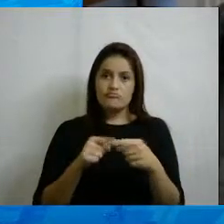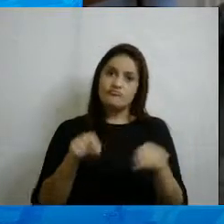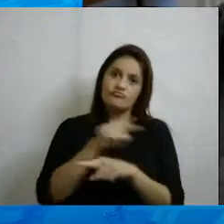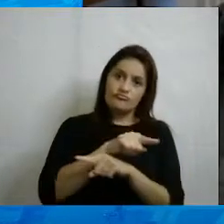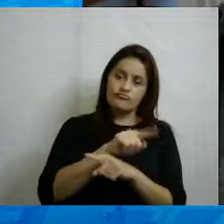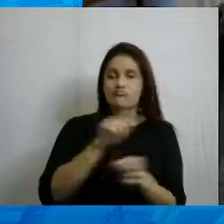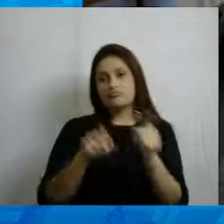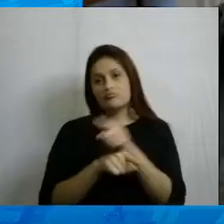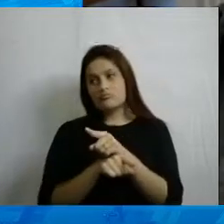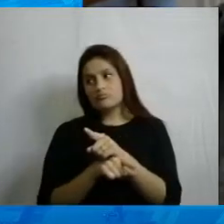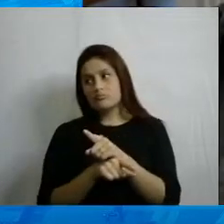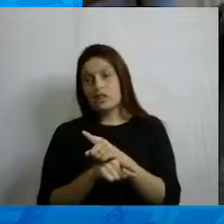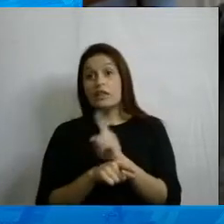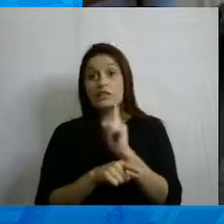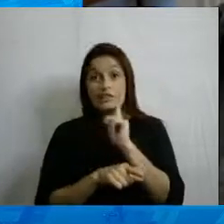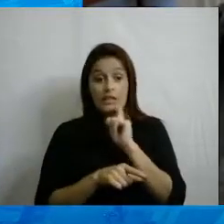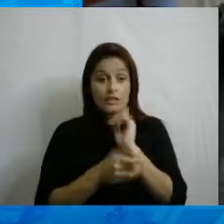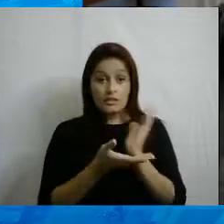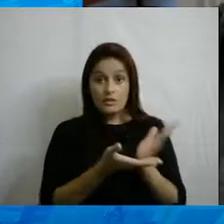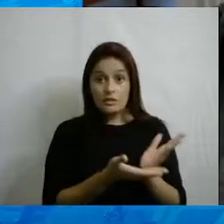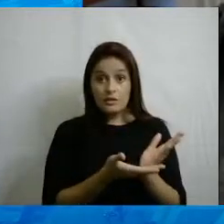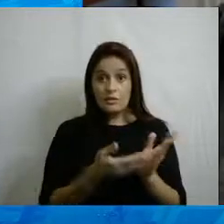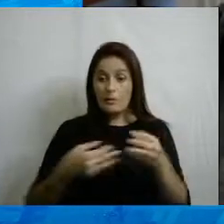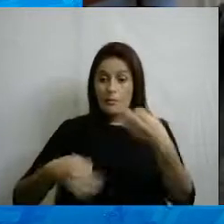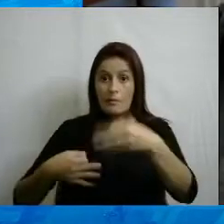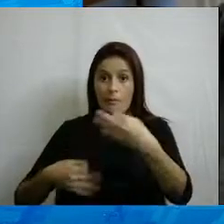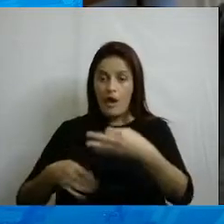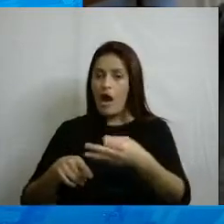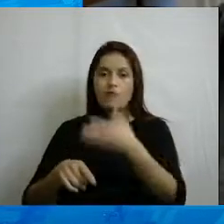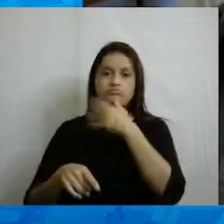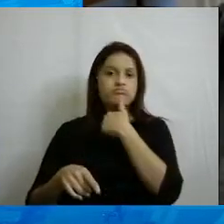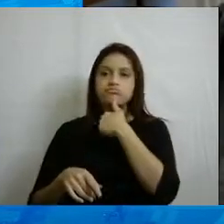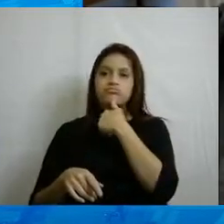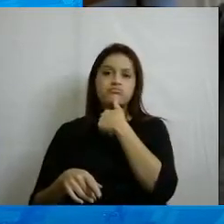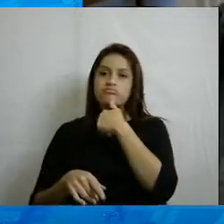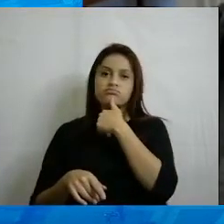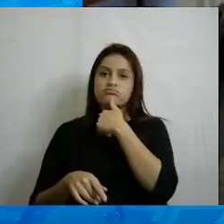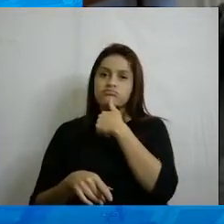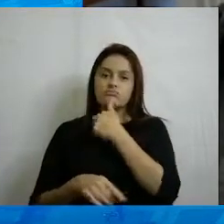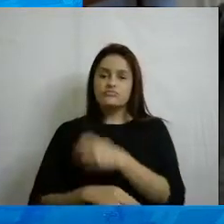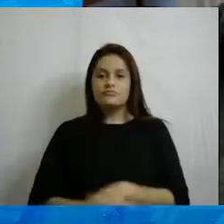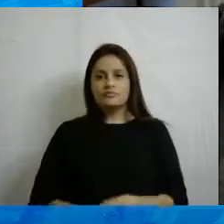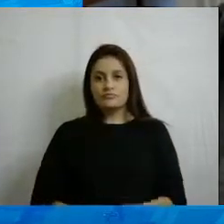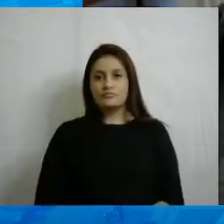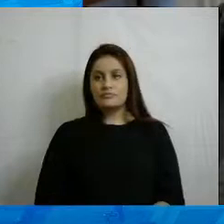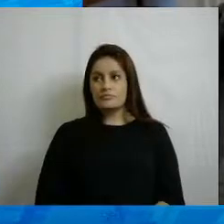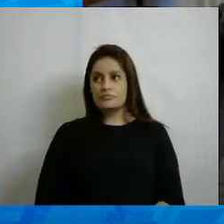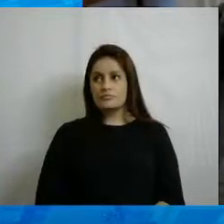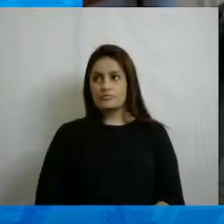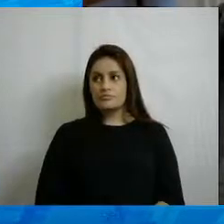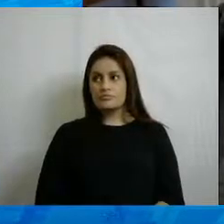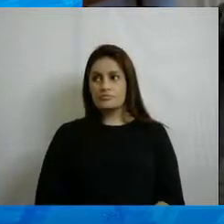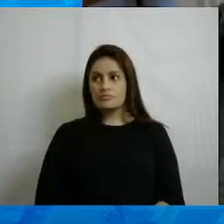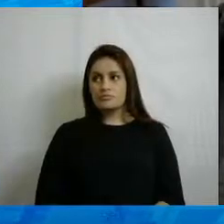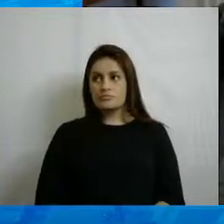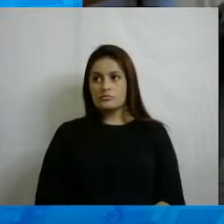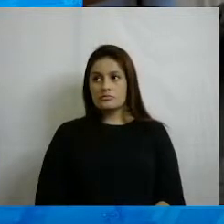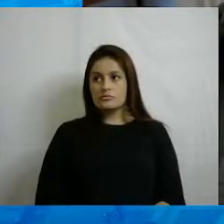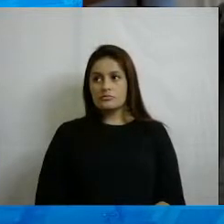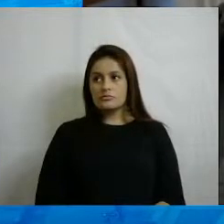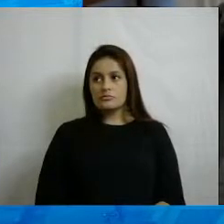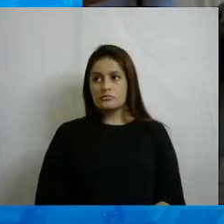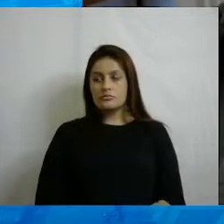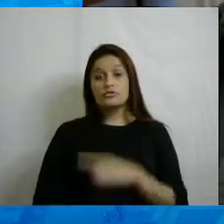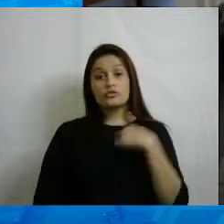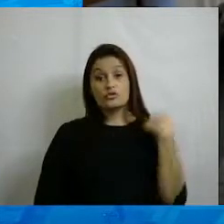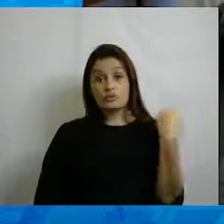Y al revés. Están físicamente, pero en el documento, en el mapa, no se encuentran. Nosotros solicitamos a la